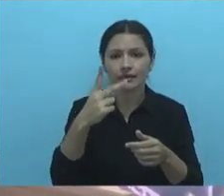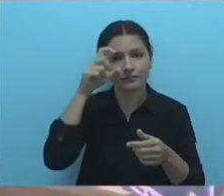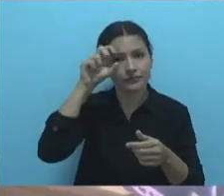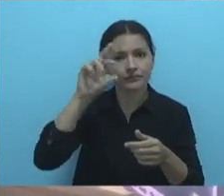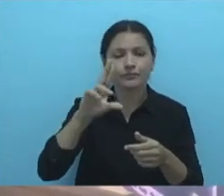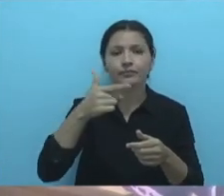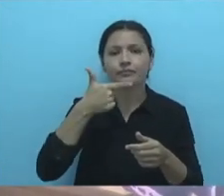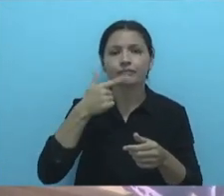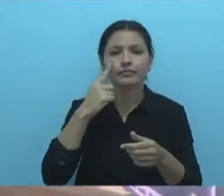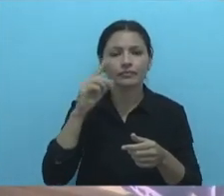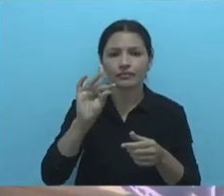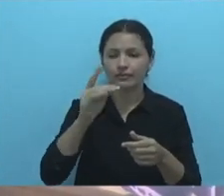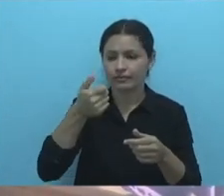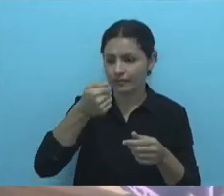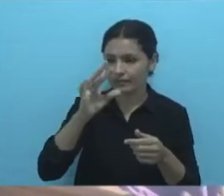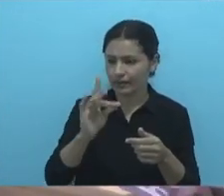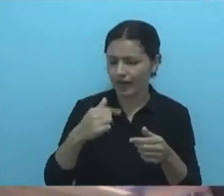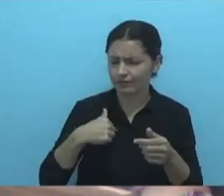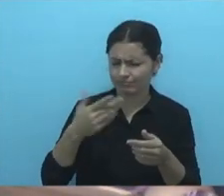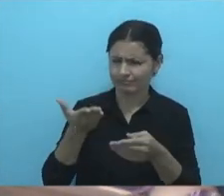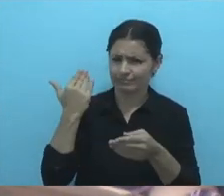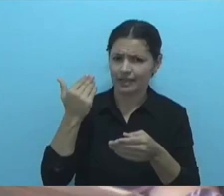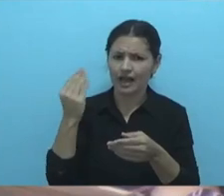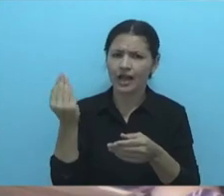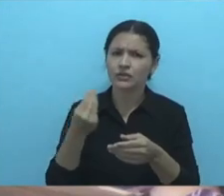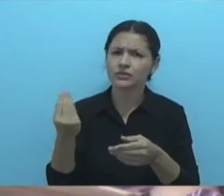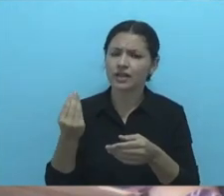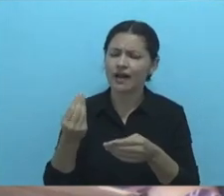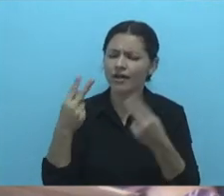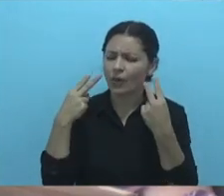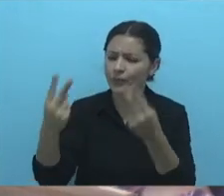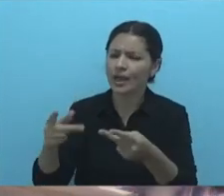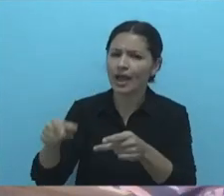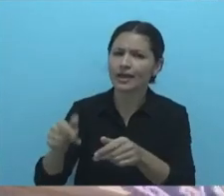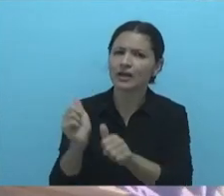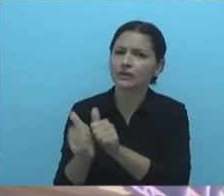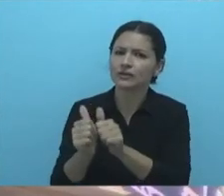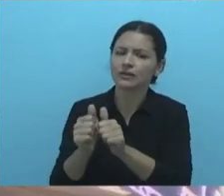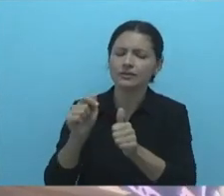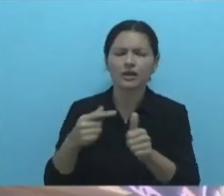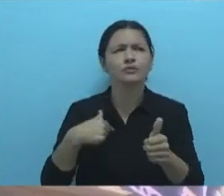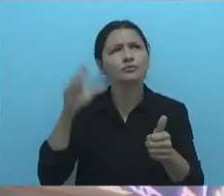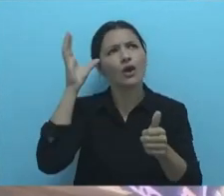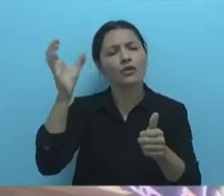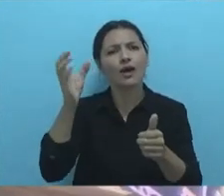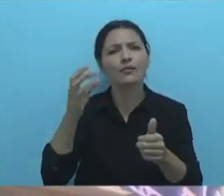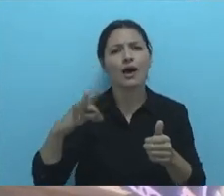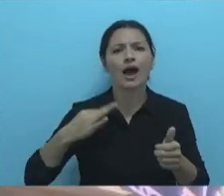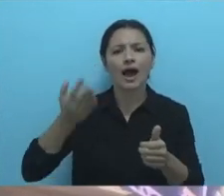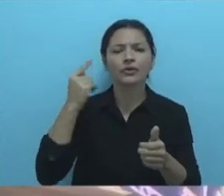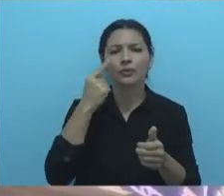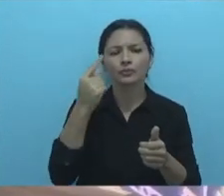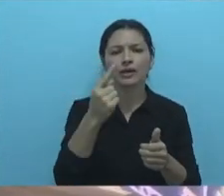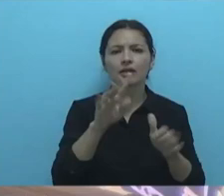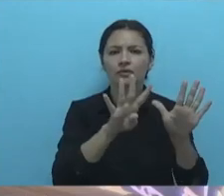de de Rosario y ahí recordaba Pame seguramente que está por ahí me recordaba que en el año 96 se hizo